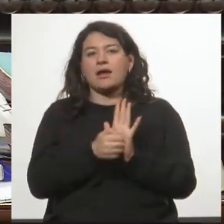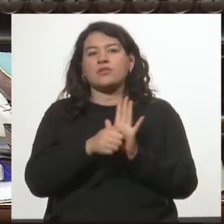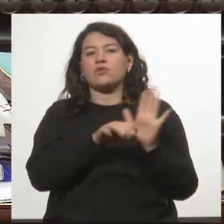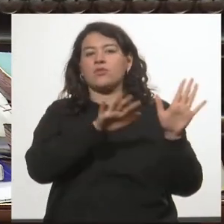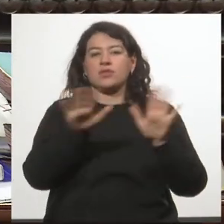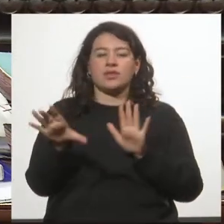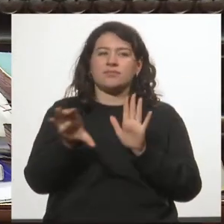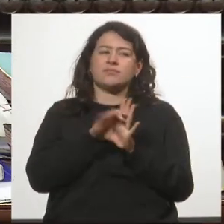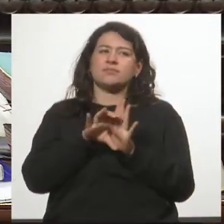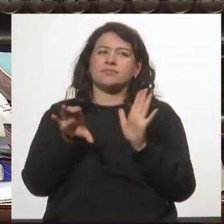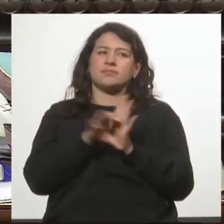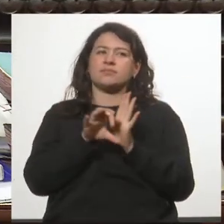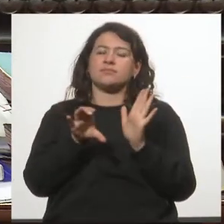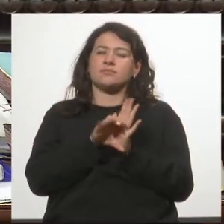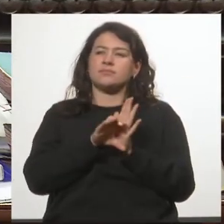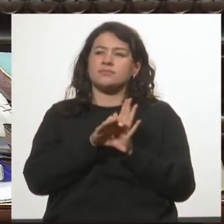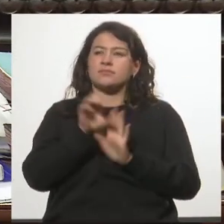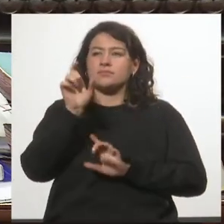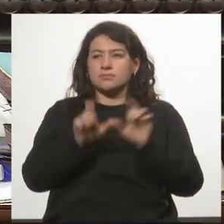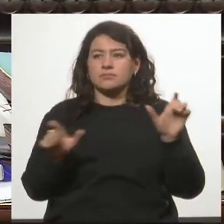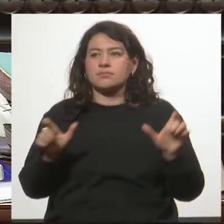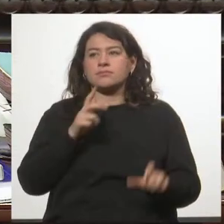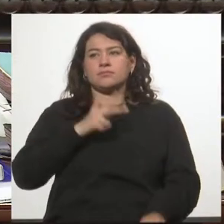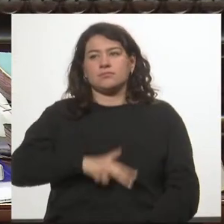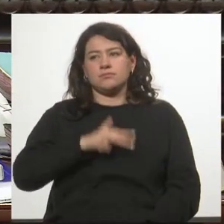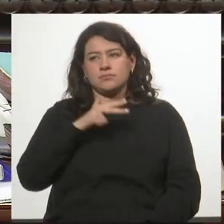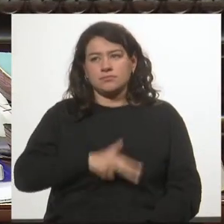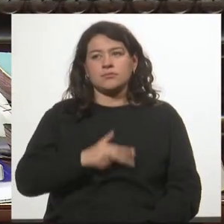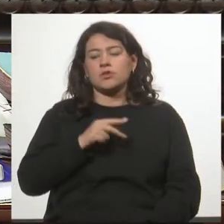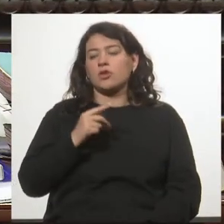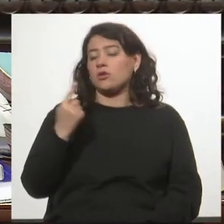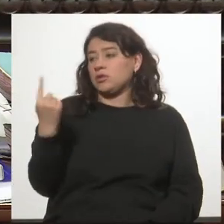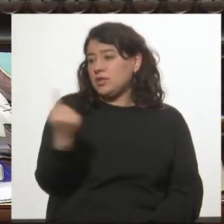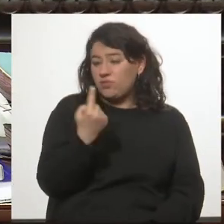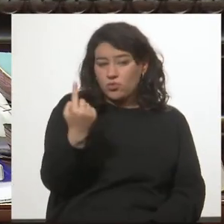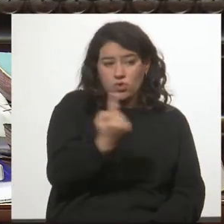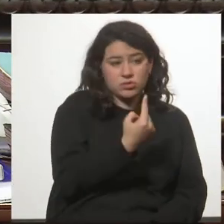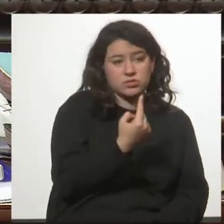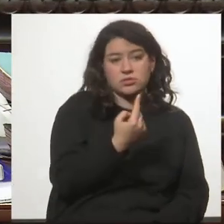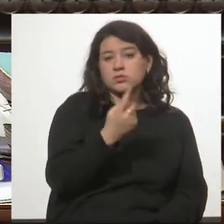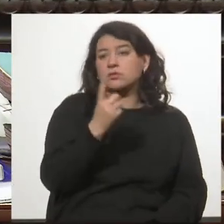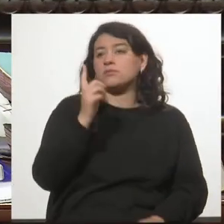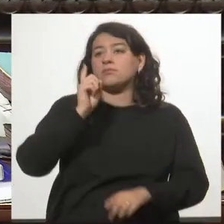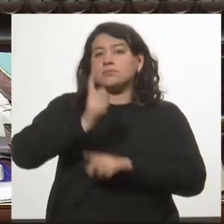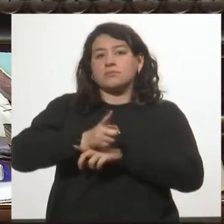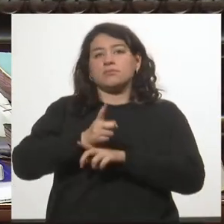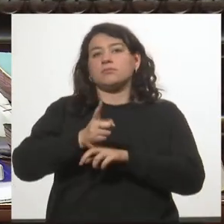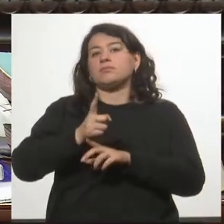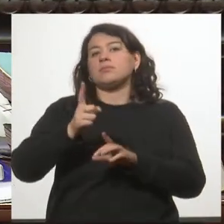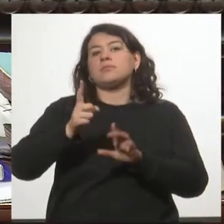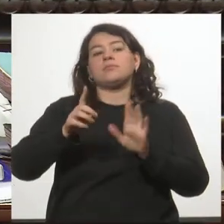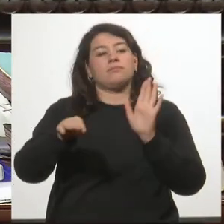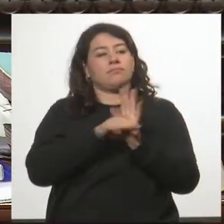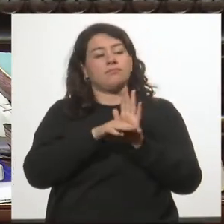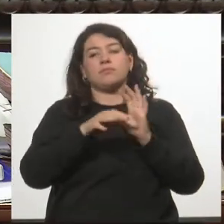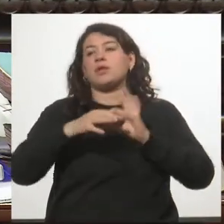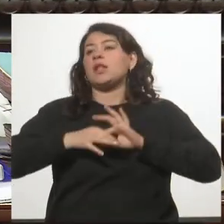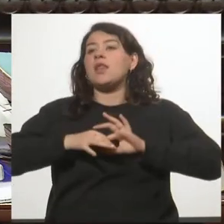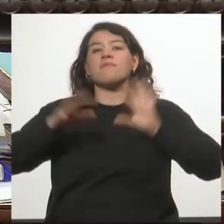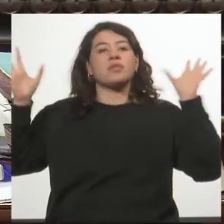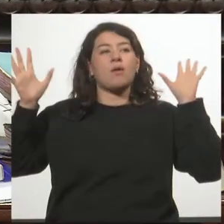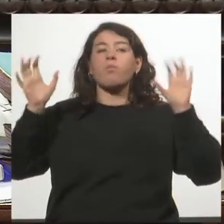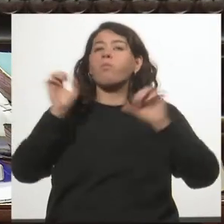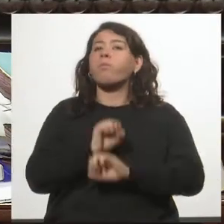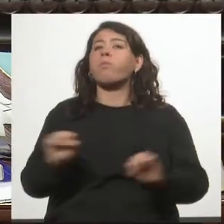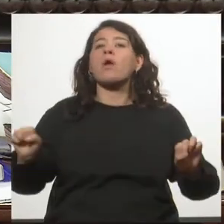constitución los seres humanos las personas individuales estamos regidos por el principio de la libertad ésta se puede